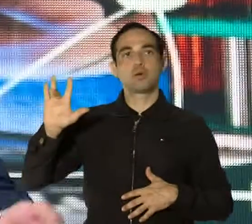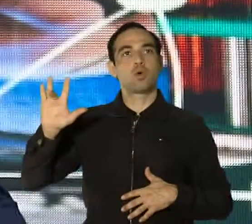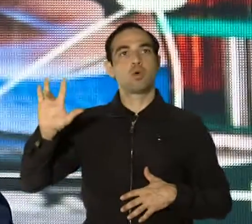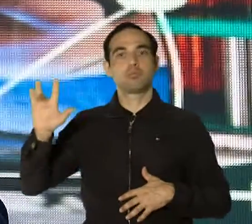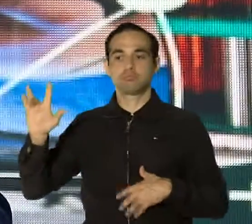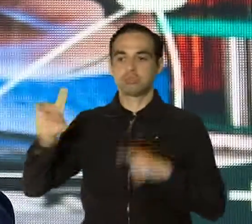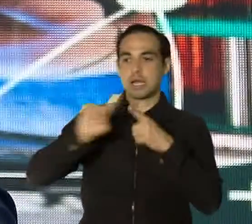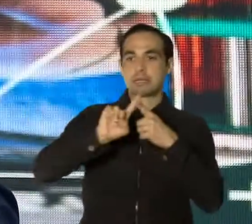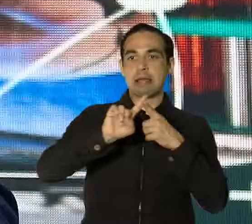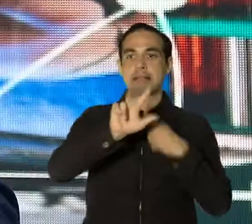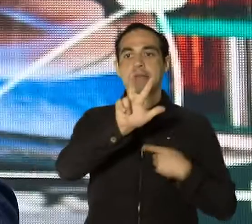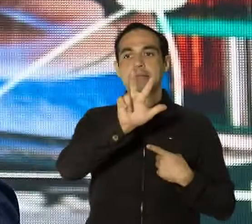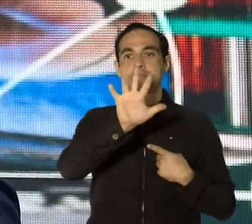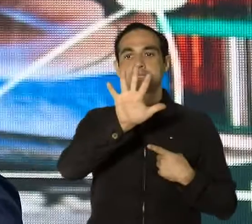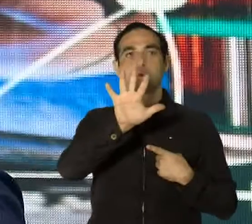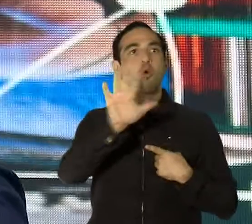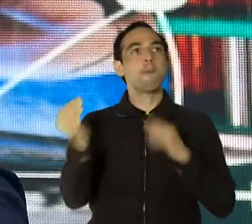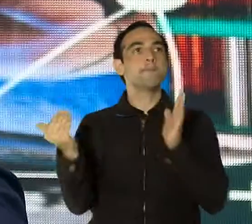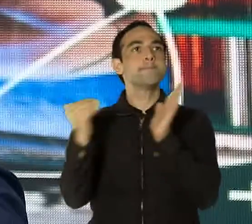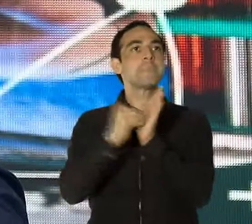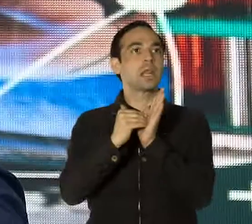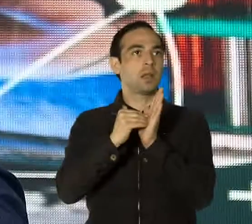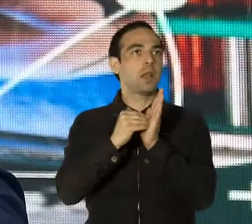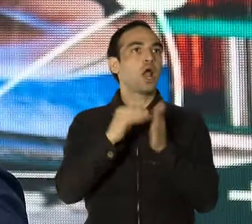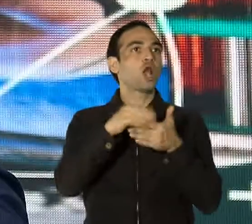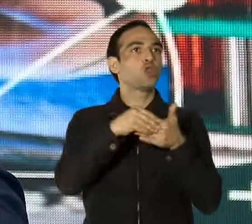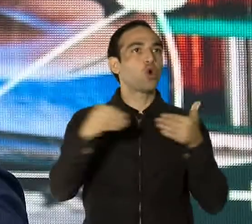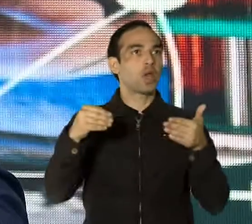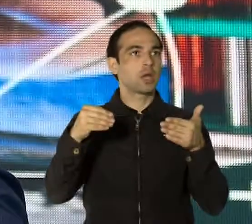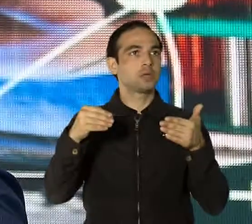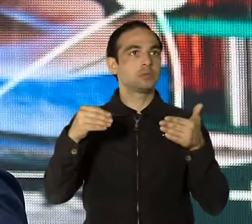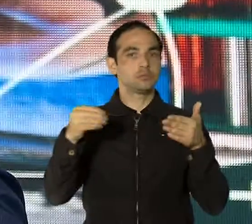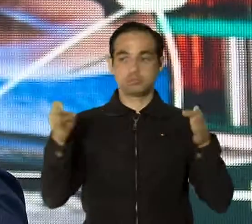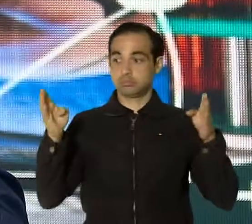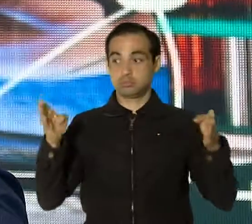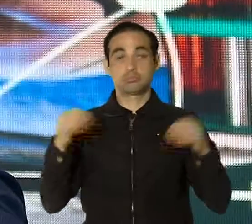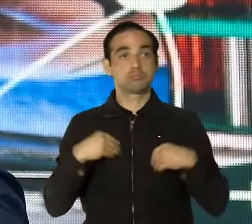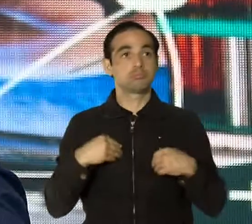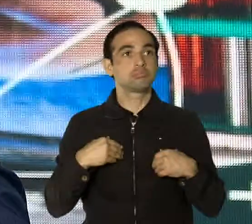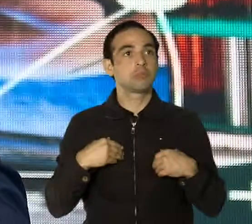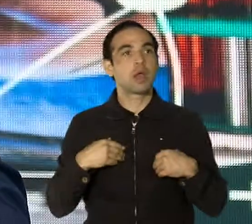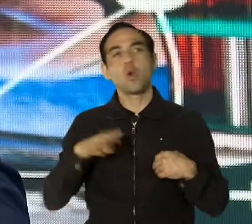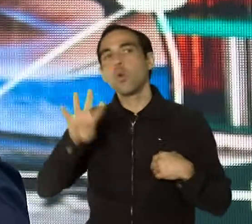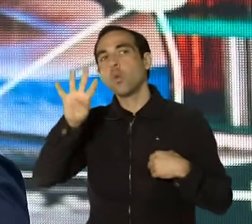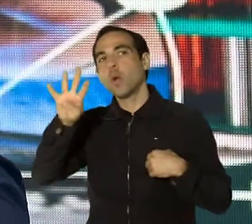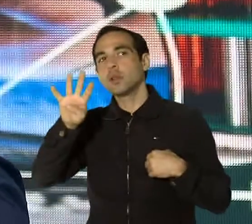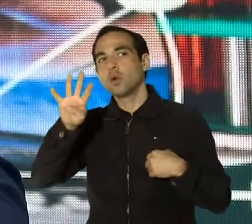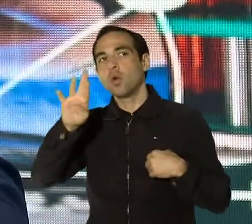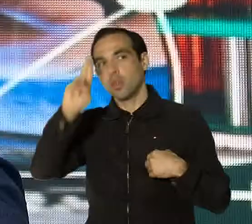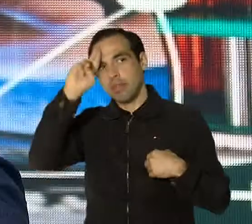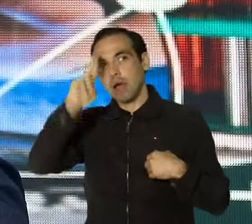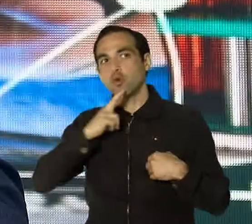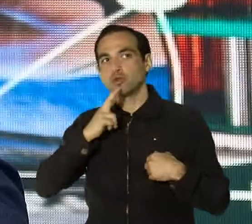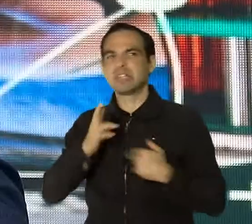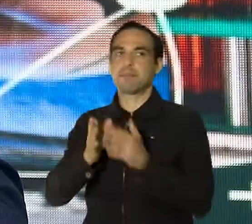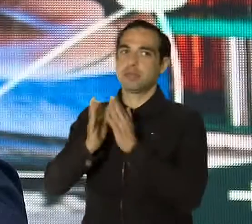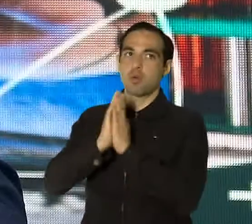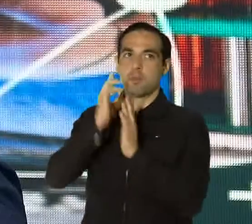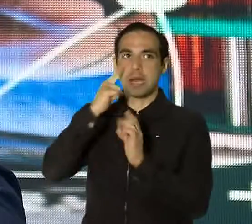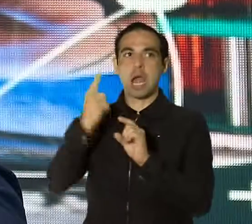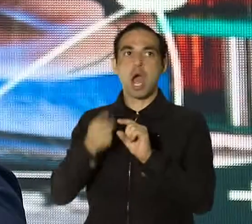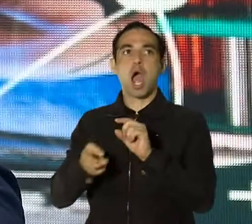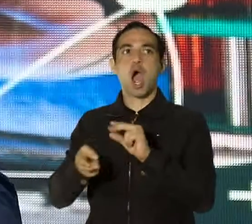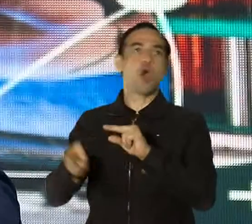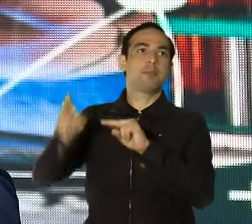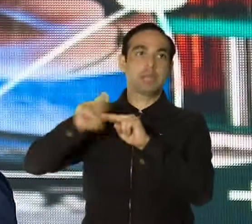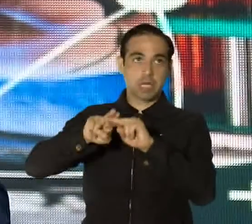día 4 de agosto se hizo la requisición para que aumentaran.